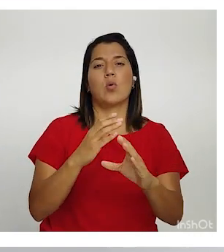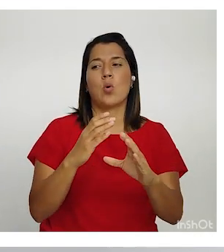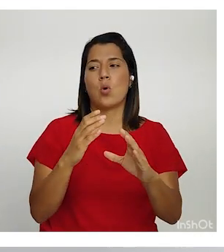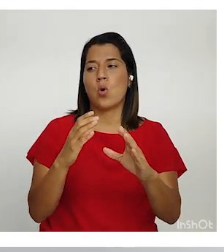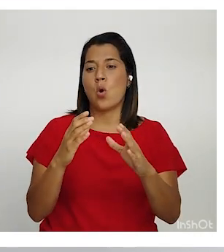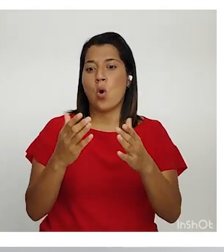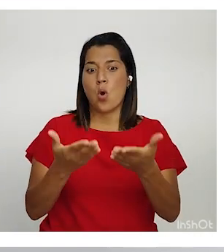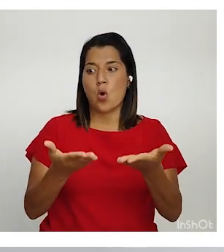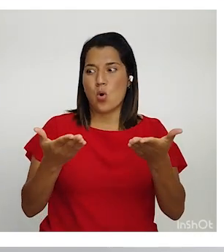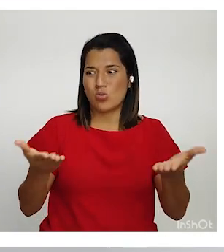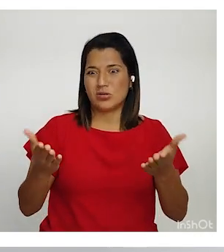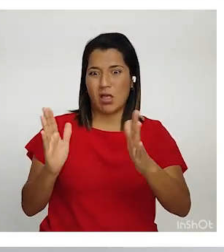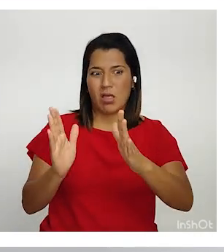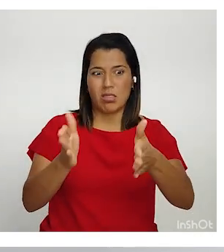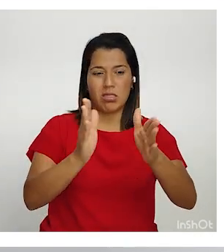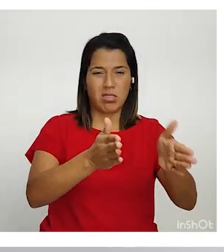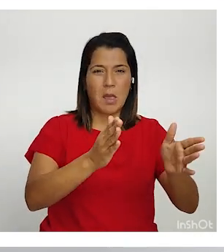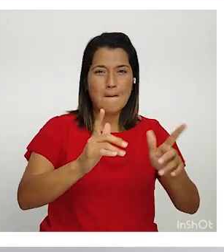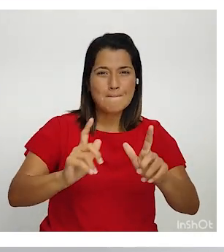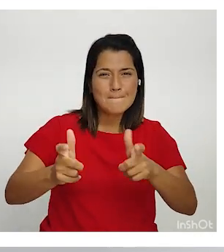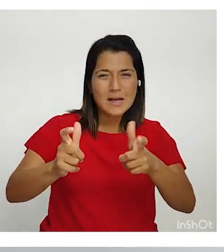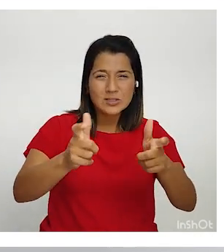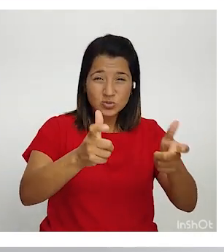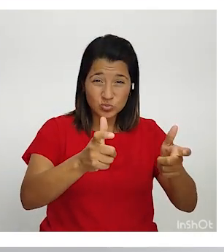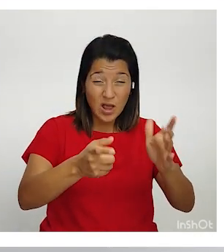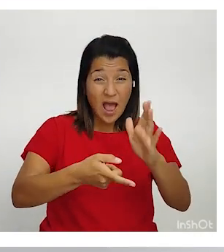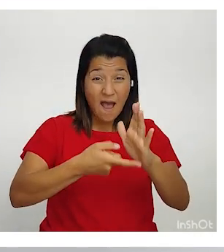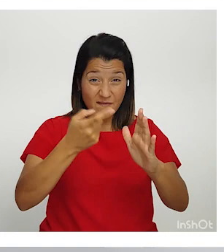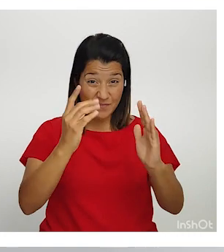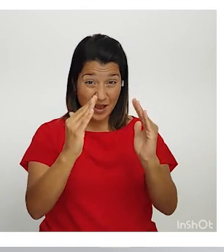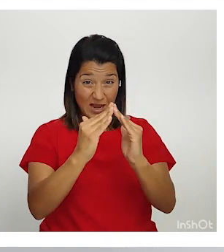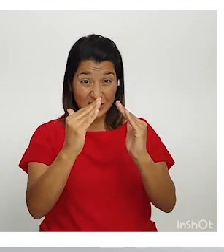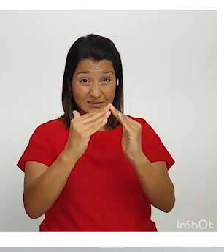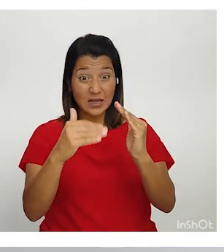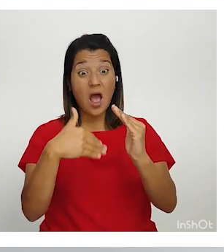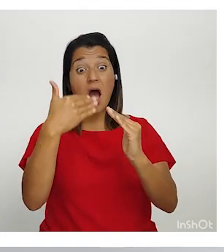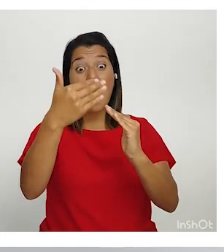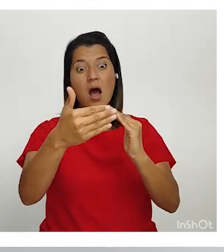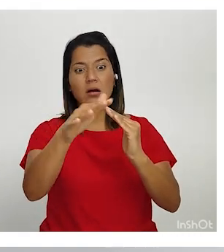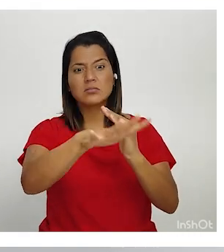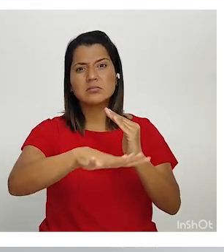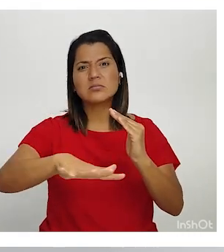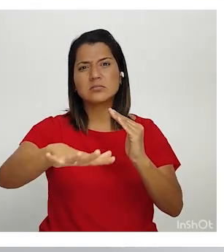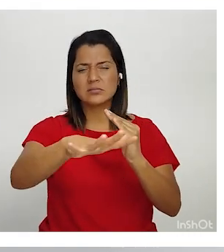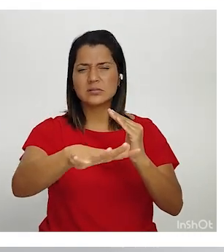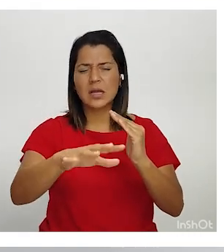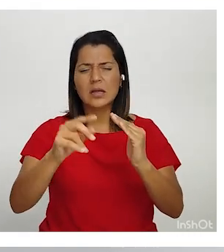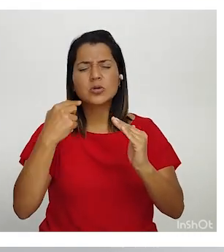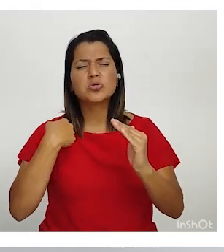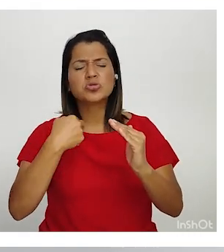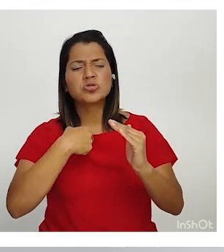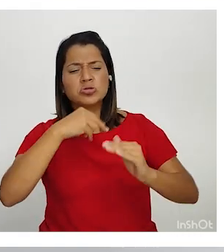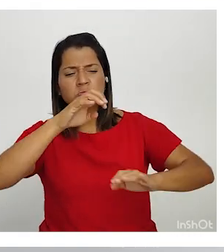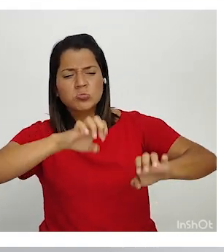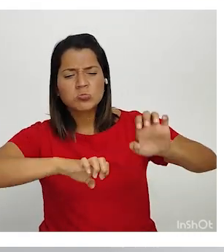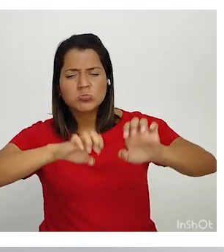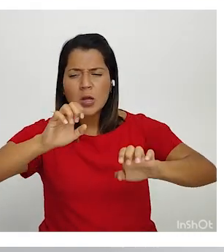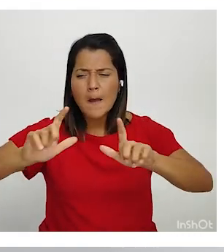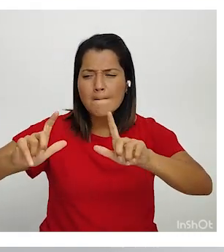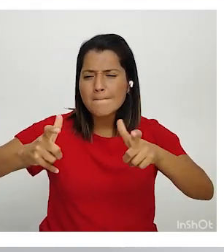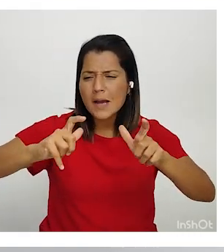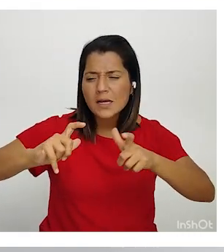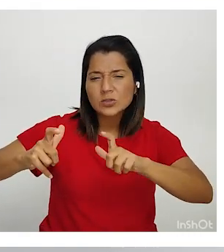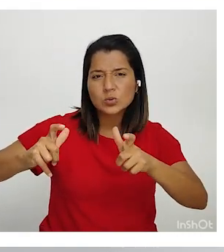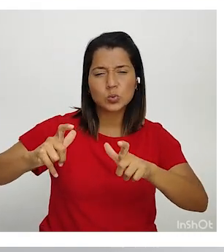tenemos a nuestros alrededores, incluso en nuestras propias casas, en los patios, y hacer una revisión exhaustiva de basura que podamos tener o algún